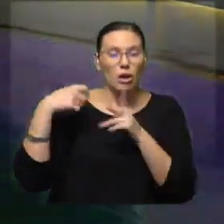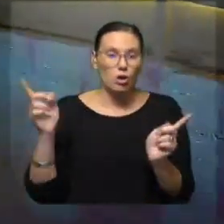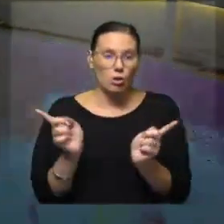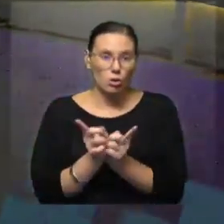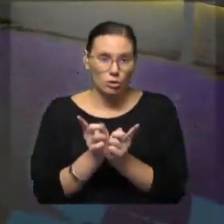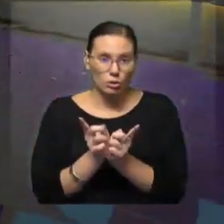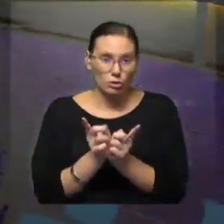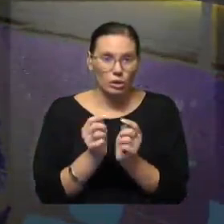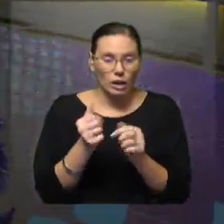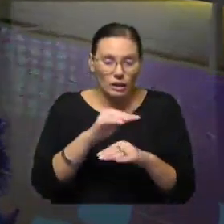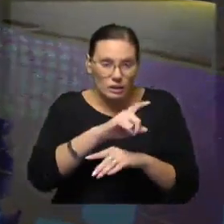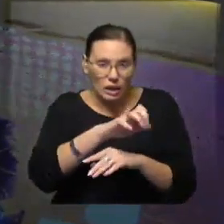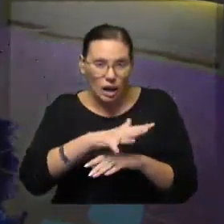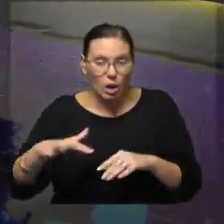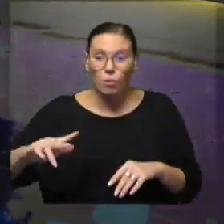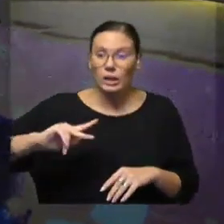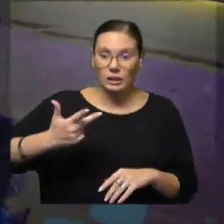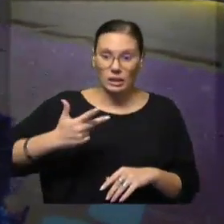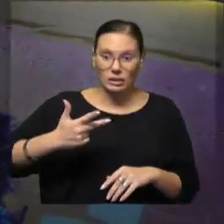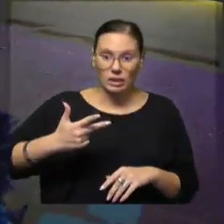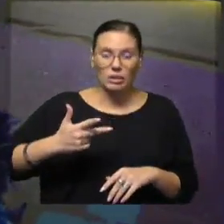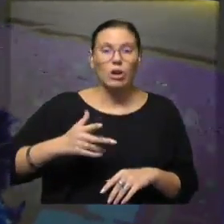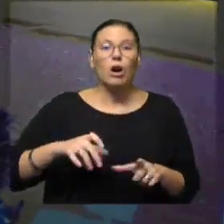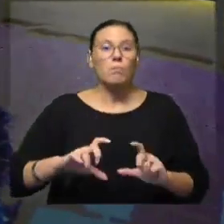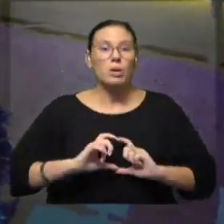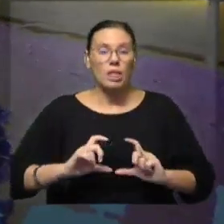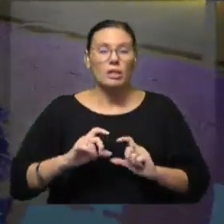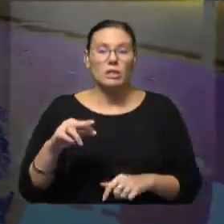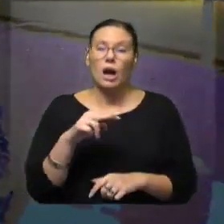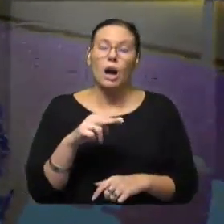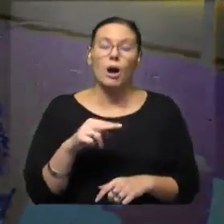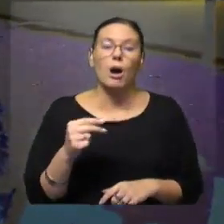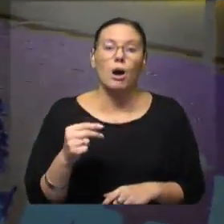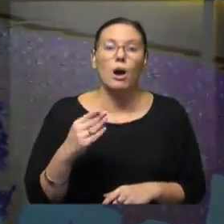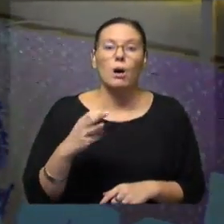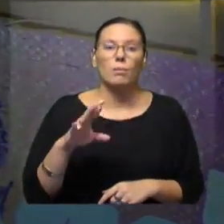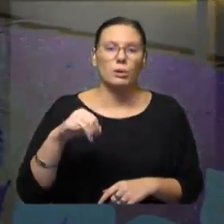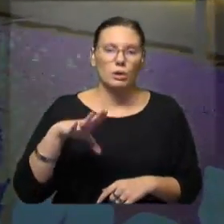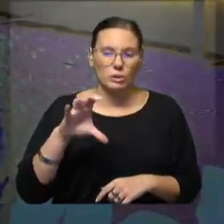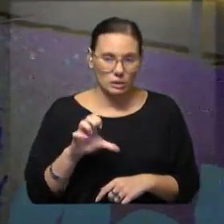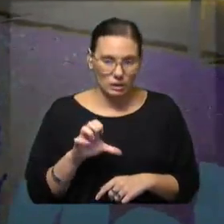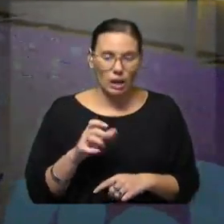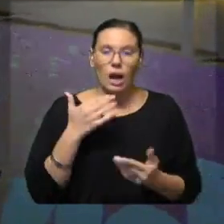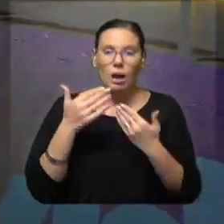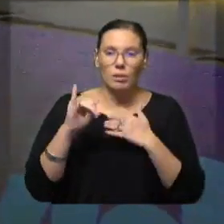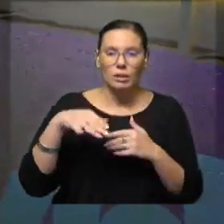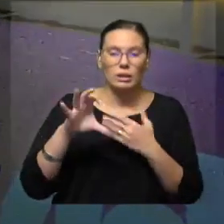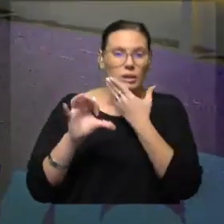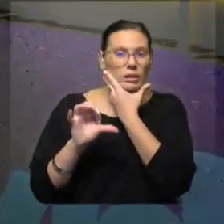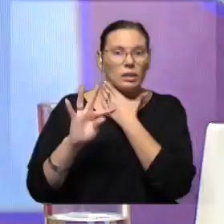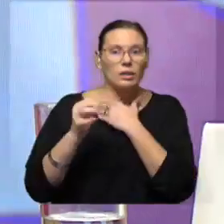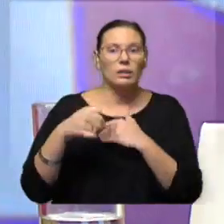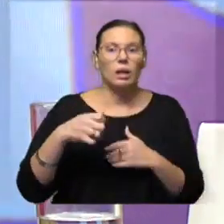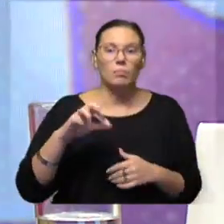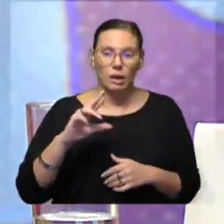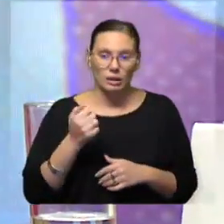A Ras del Agua salió tercero. Así que nos trajimos la medalla qué de bronce. Bueno, muy bien. O sea que vamos a estar conversando con Inés Corti y Tamara